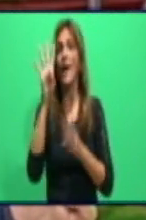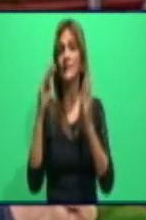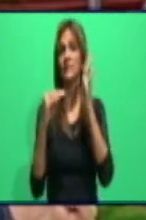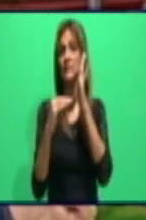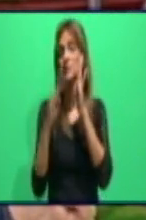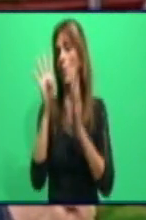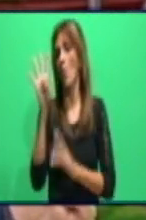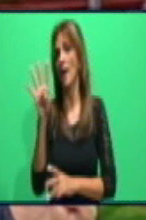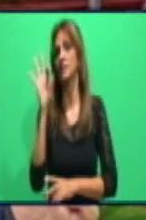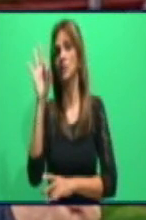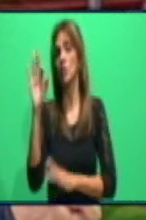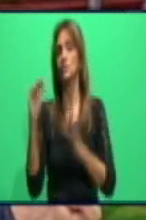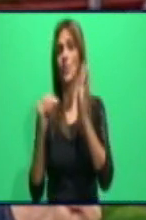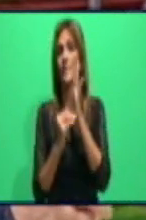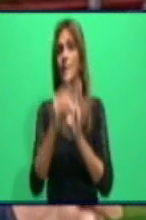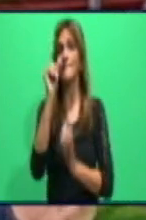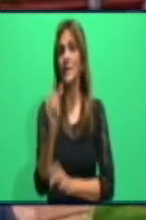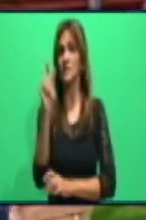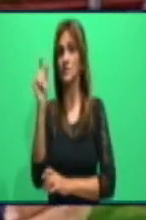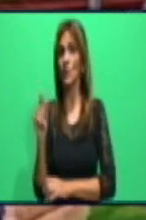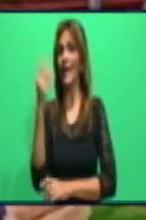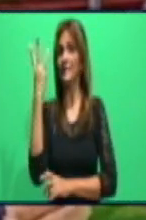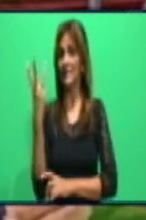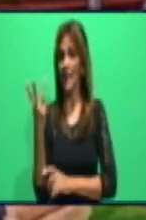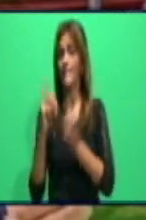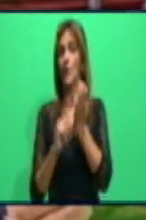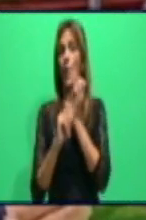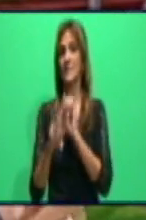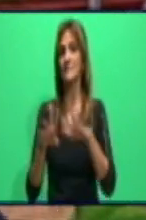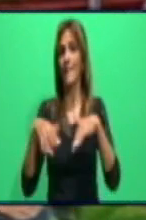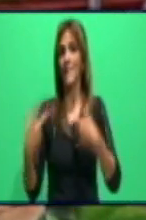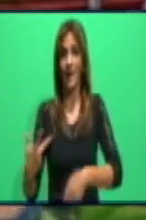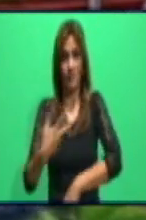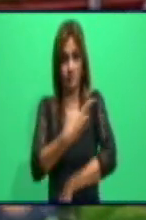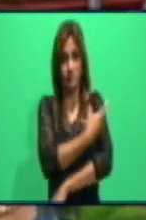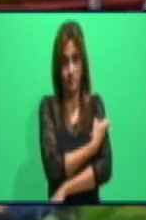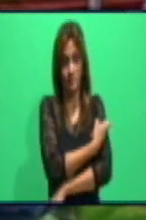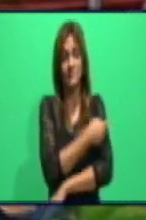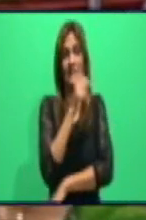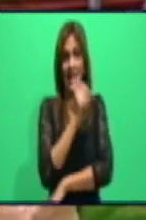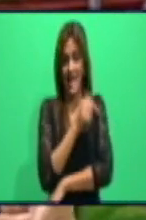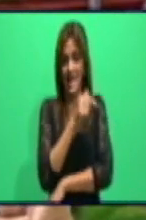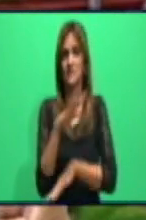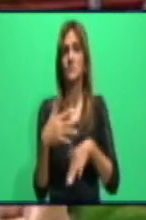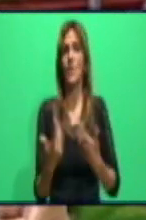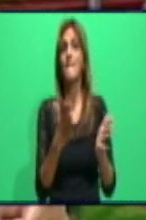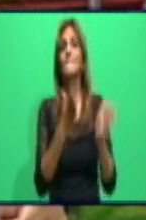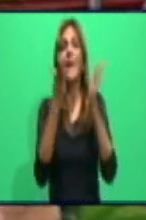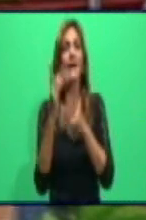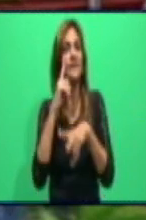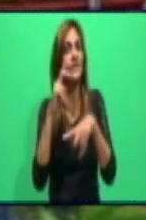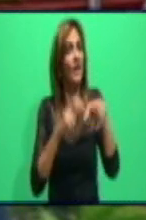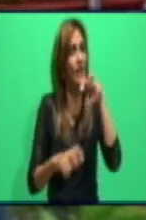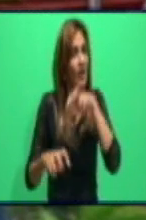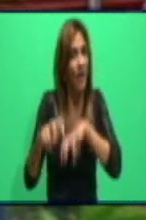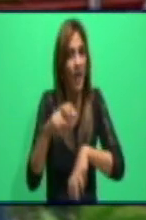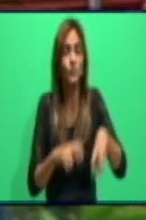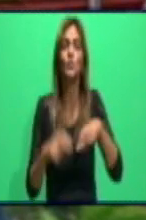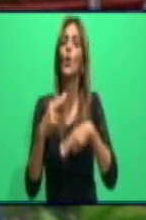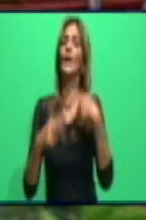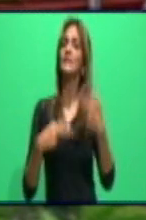en tres provincias para recibir la vacuna que forma parte del estudio no quiere